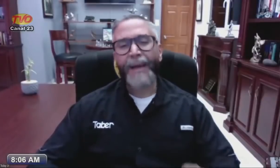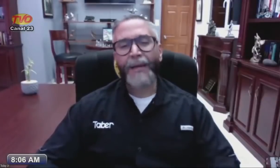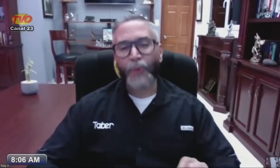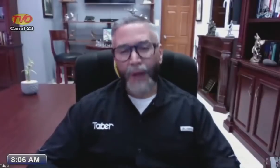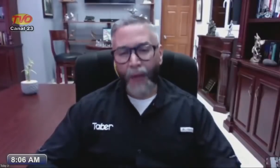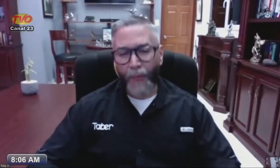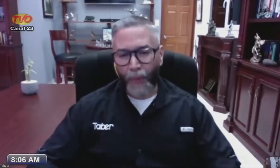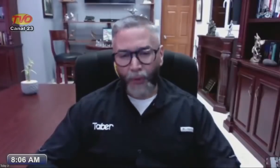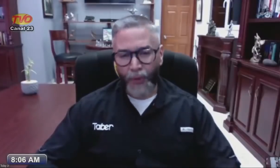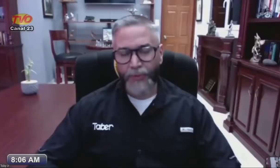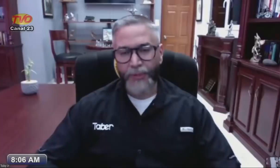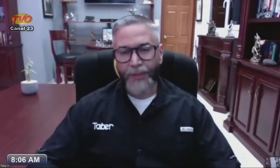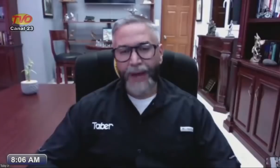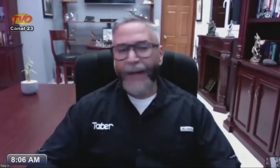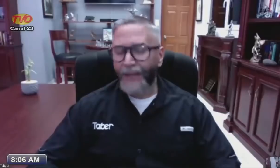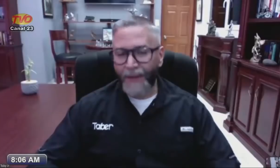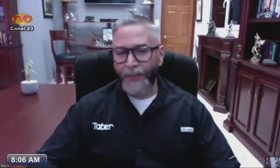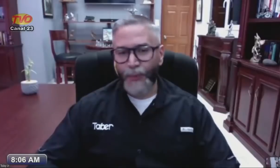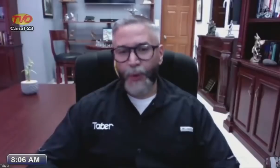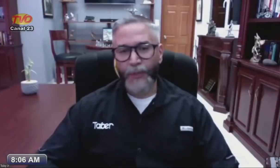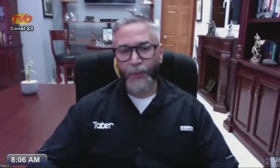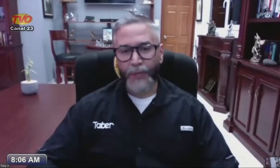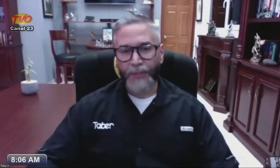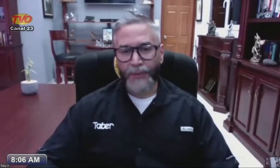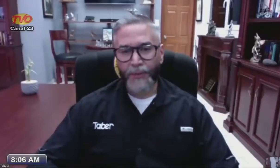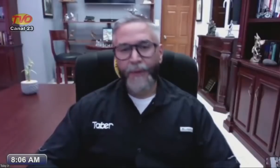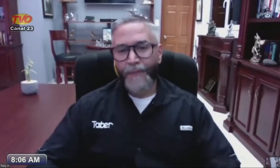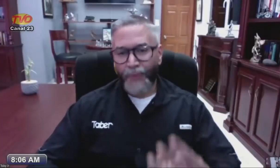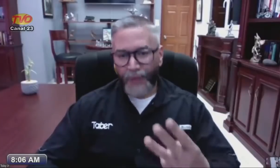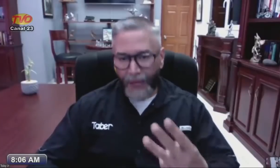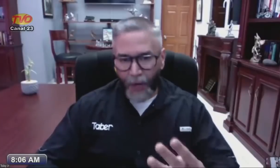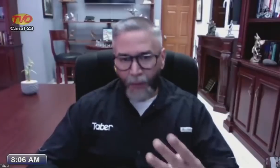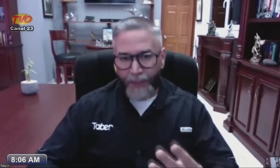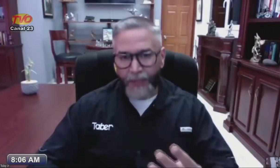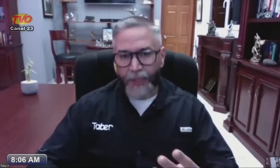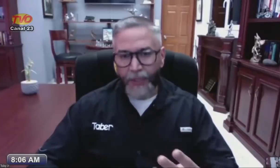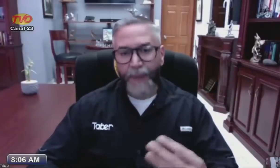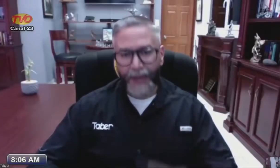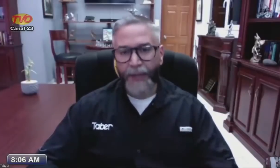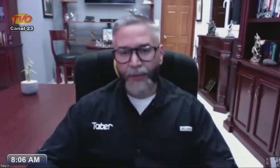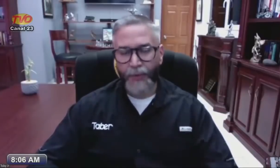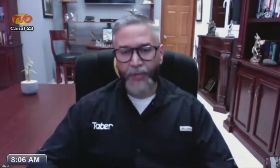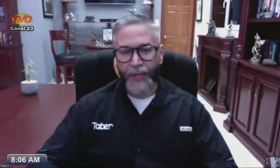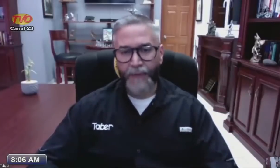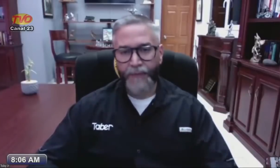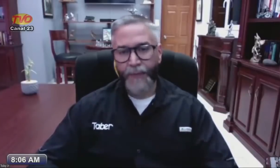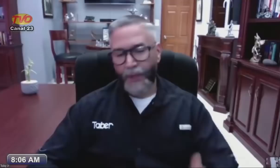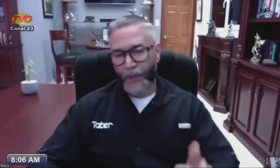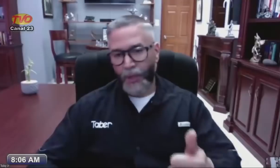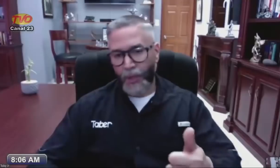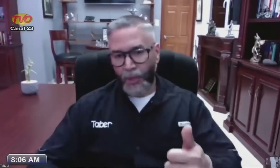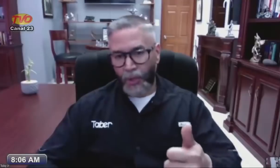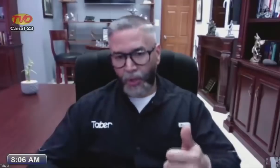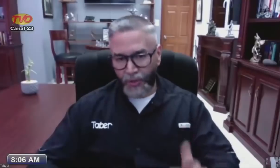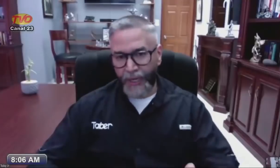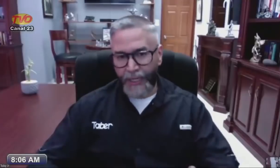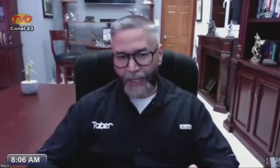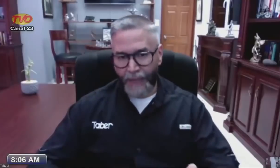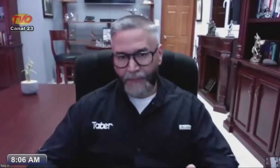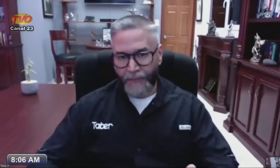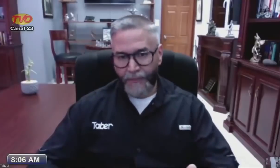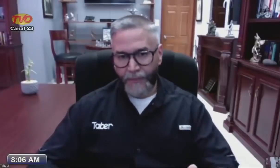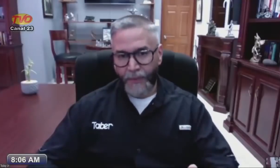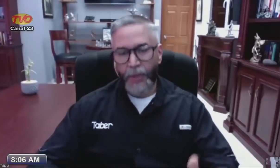ser perdonado por dios a través de su hijo jesucristo 3 recomendaciones para que esto suceda no se